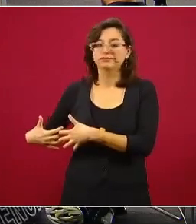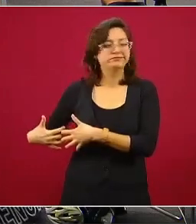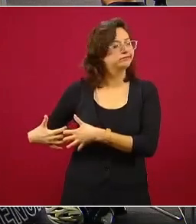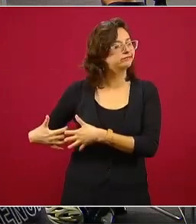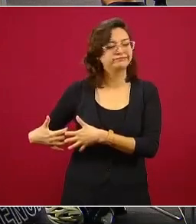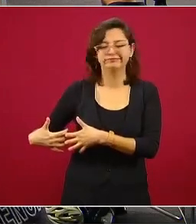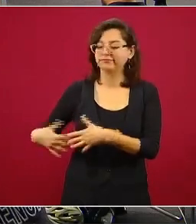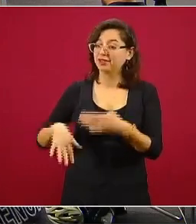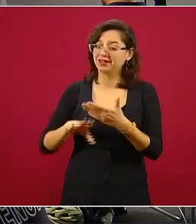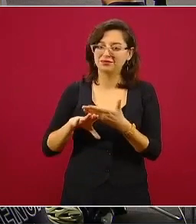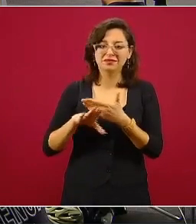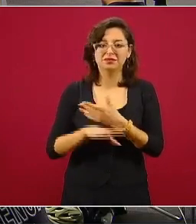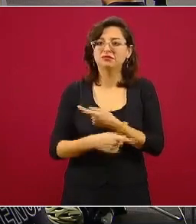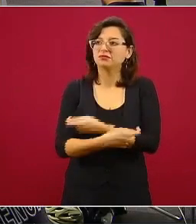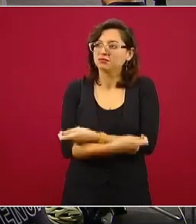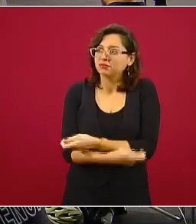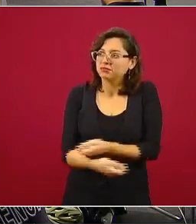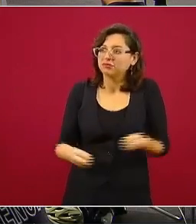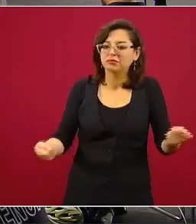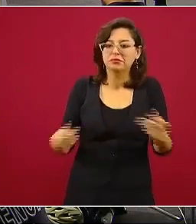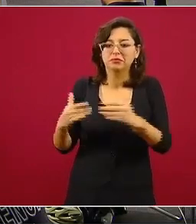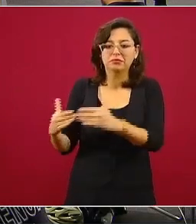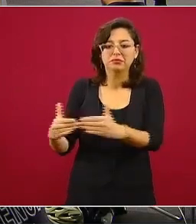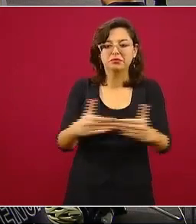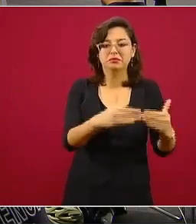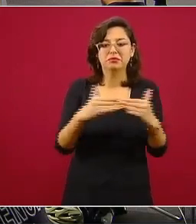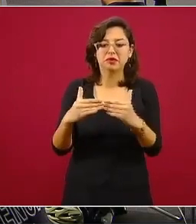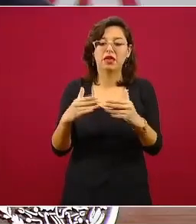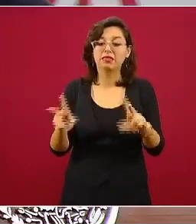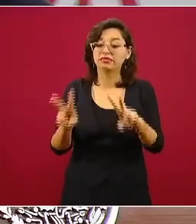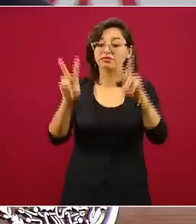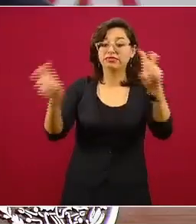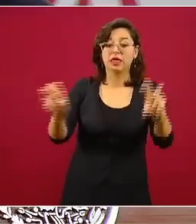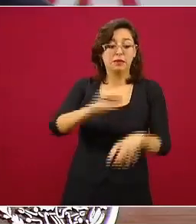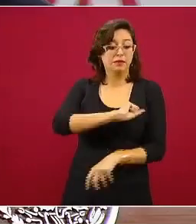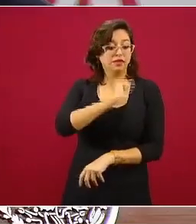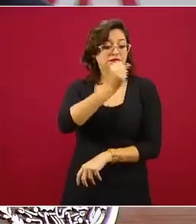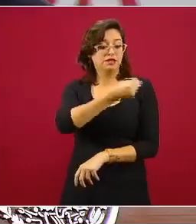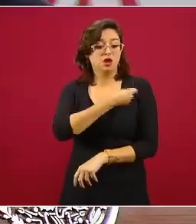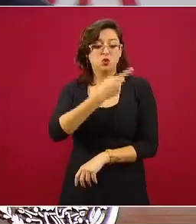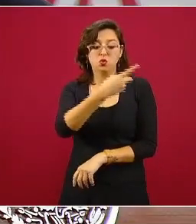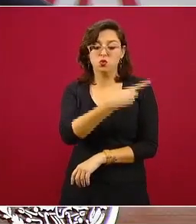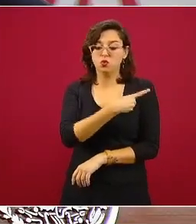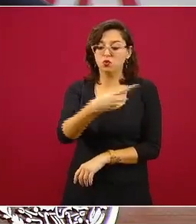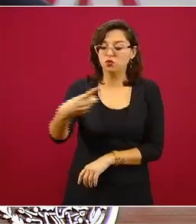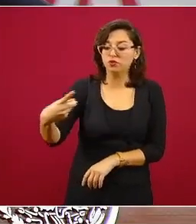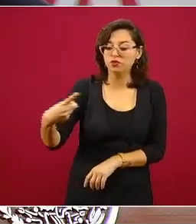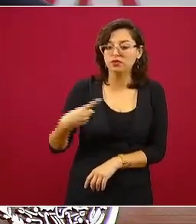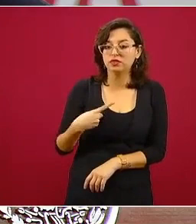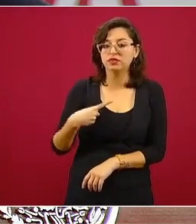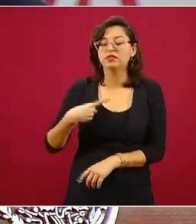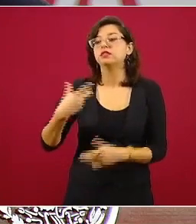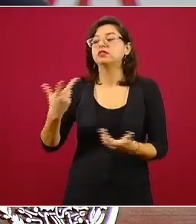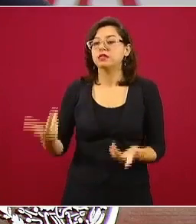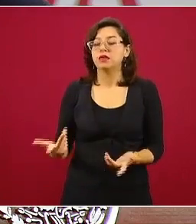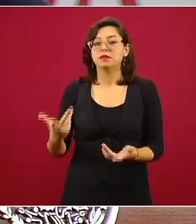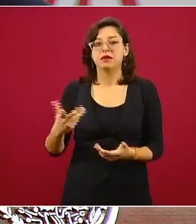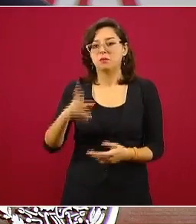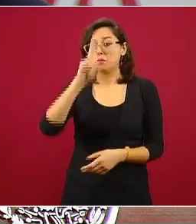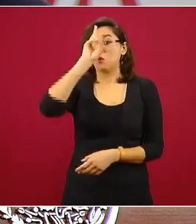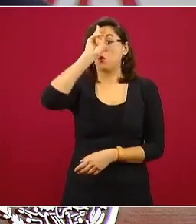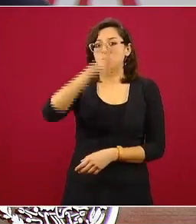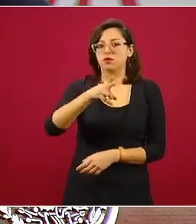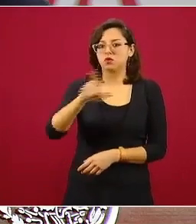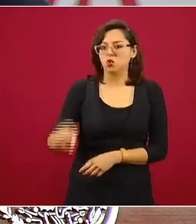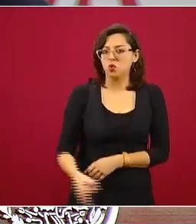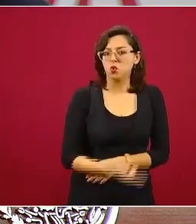En todo lo relacionado con la salud debe establecerse una estricta regulación del monopolio y del lucro